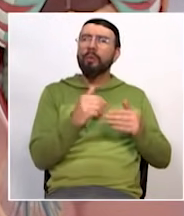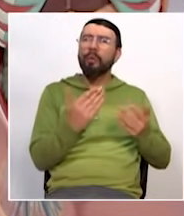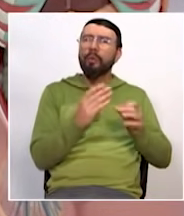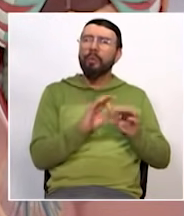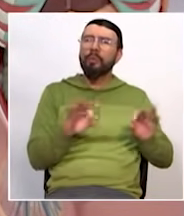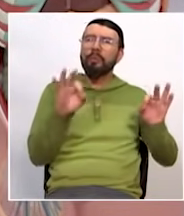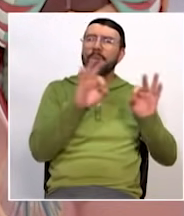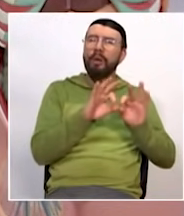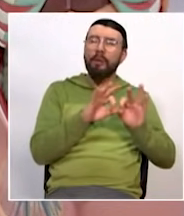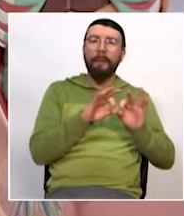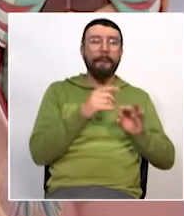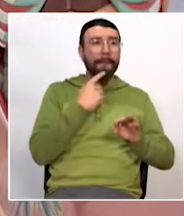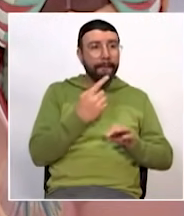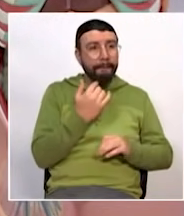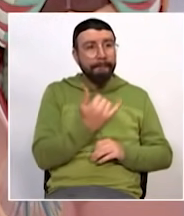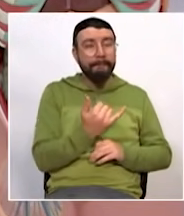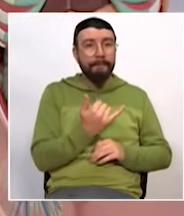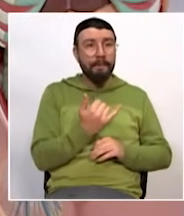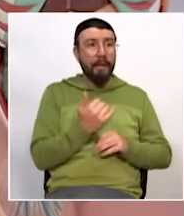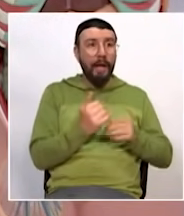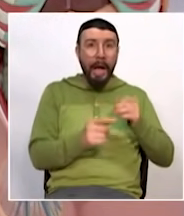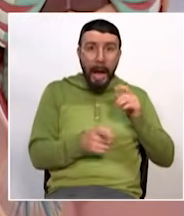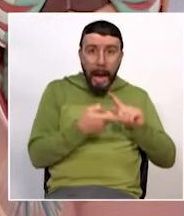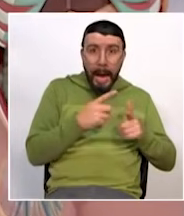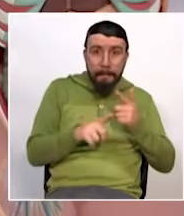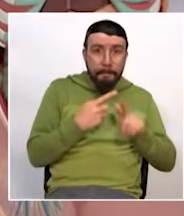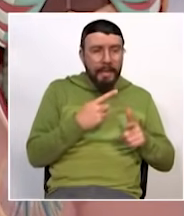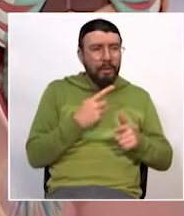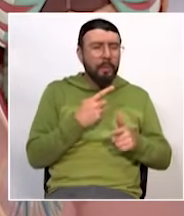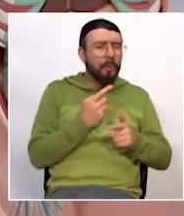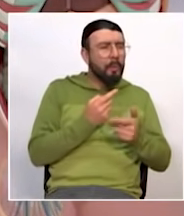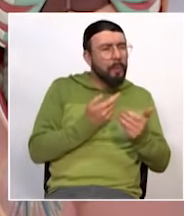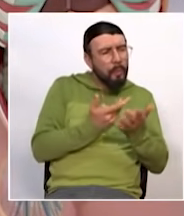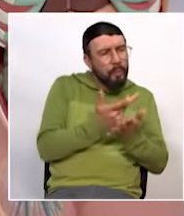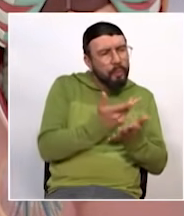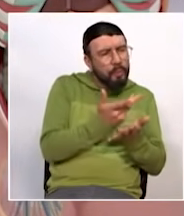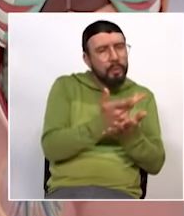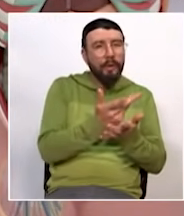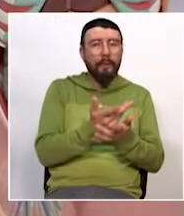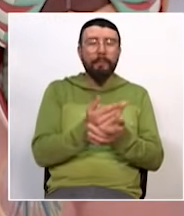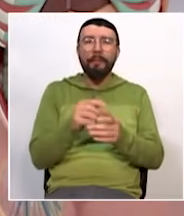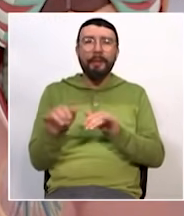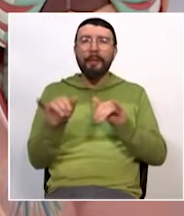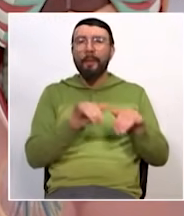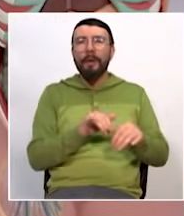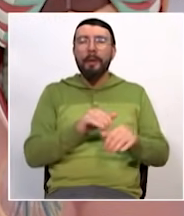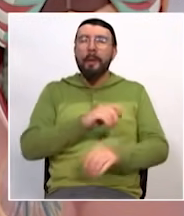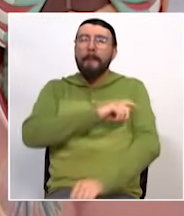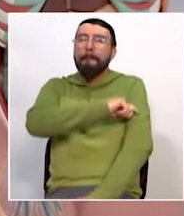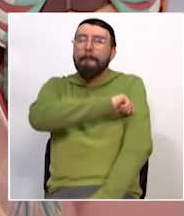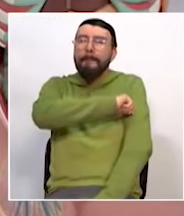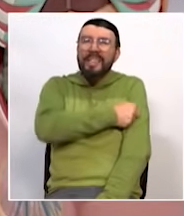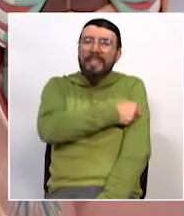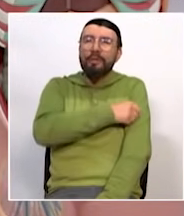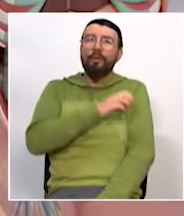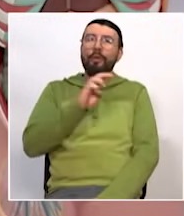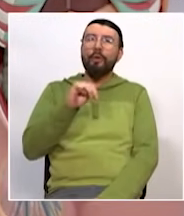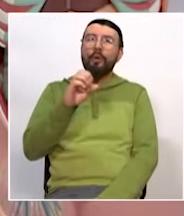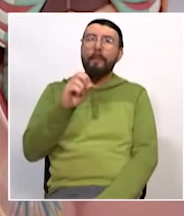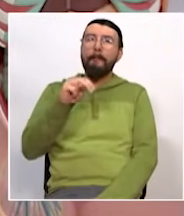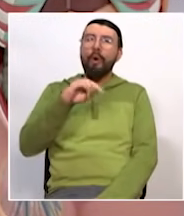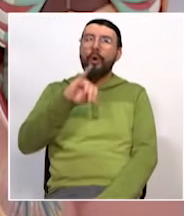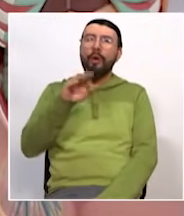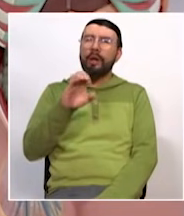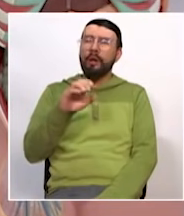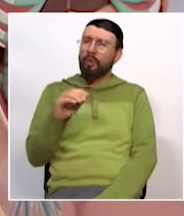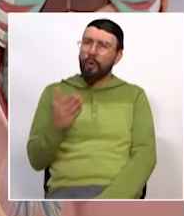diría que como herramienta de amigo yo le indicaría el llamado pellizco del monje que es enterrarse la uña del dedo